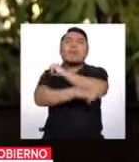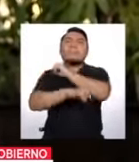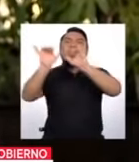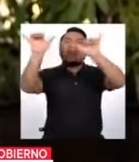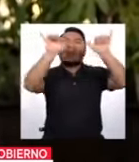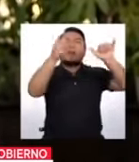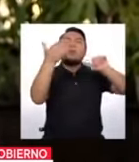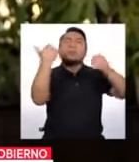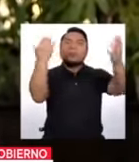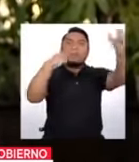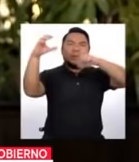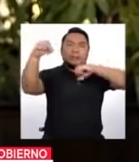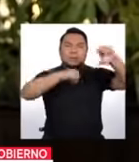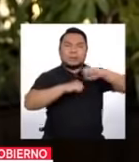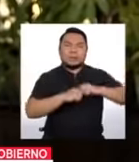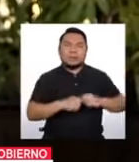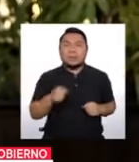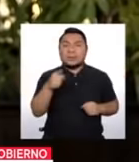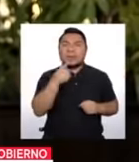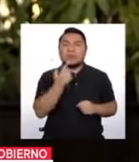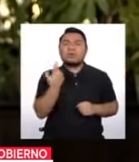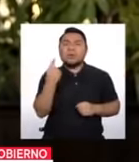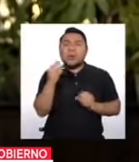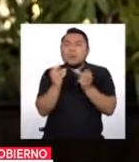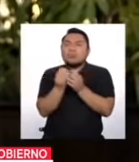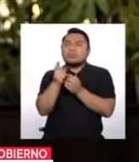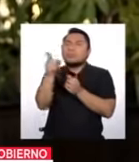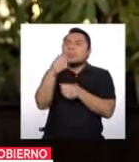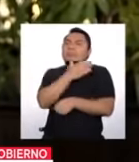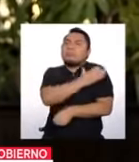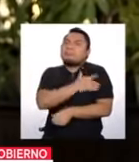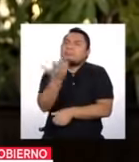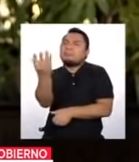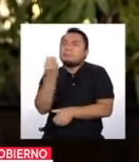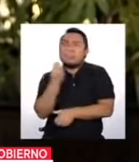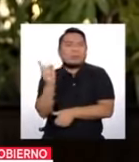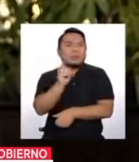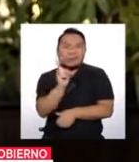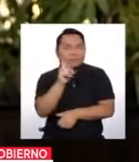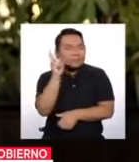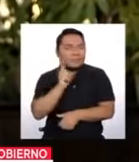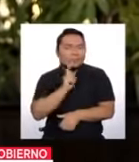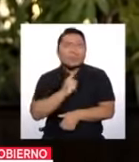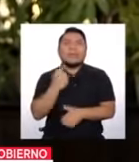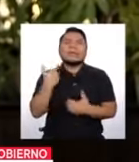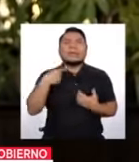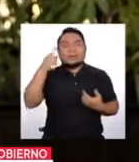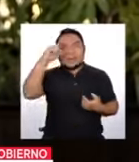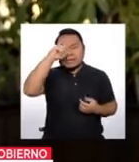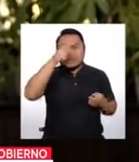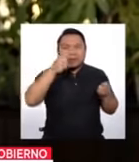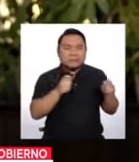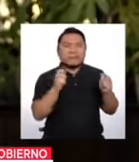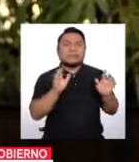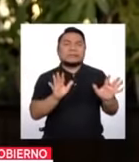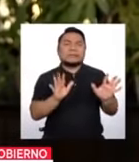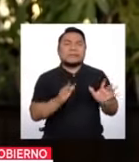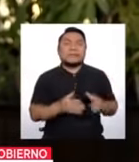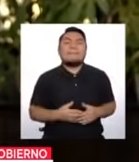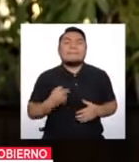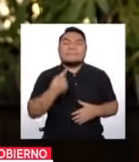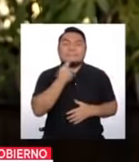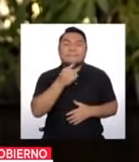se diga que se están retornando solamente 800 personas. No podemos cuantificar en una cifra específica. Inicialmente, sí, hay que admitirlo, pero